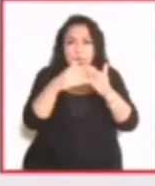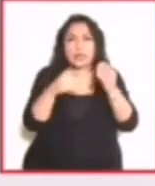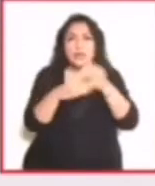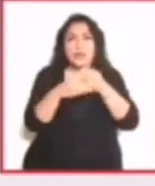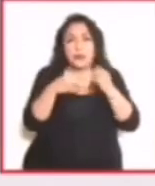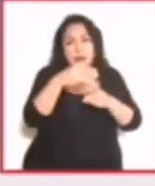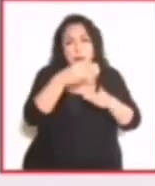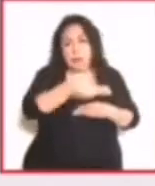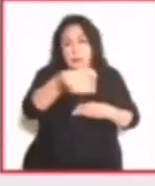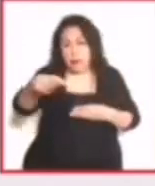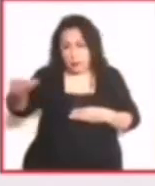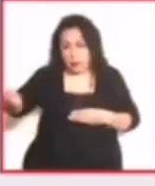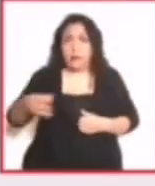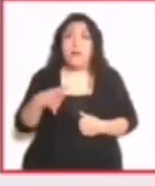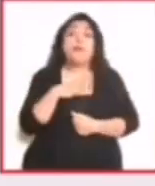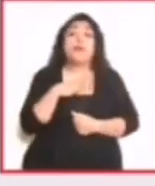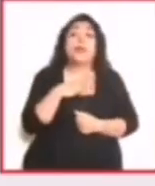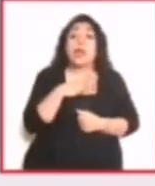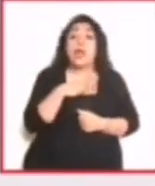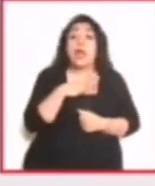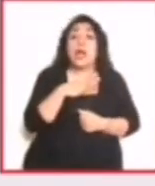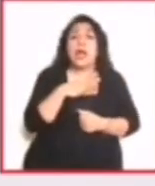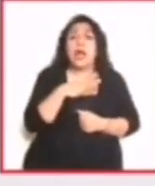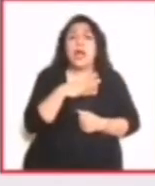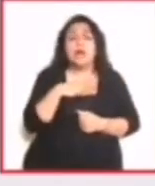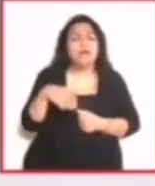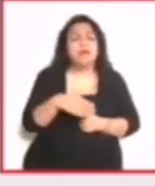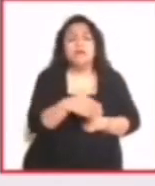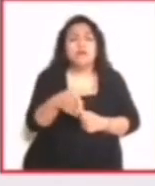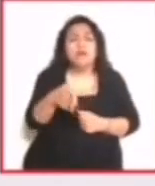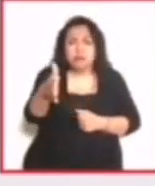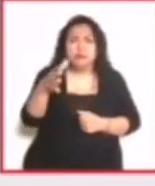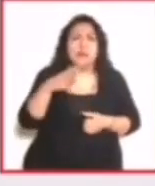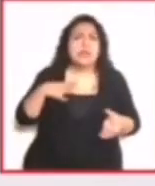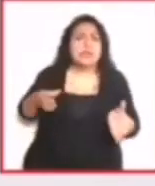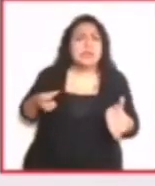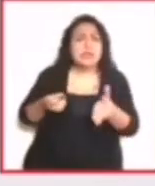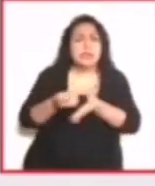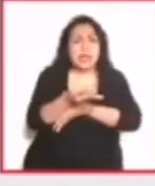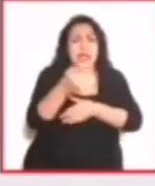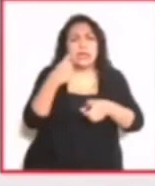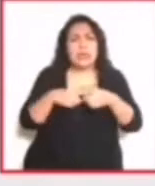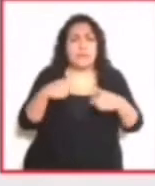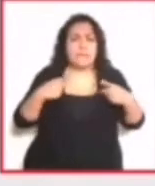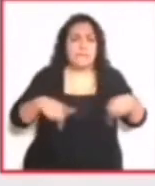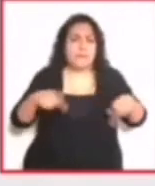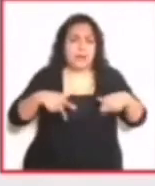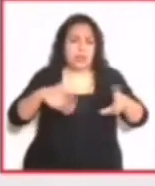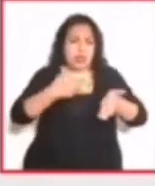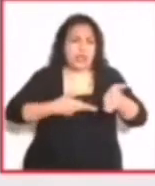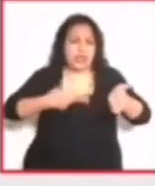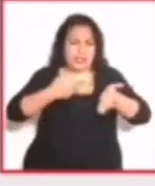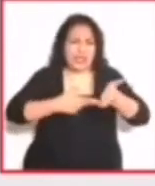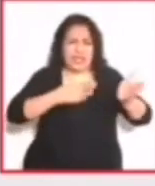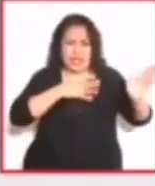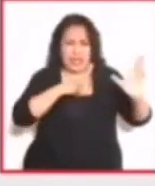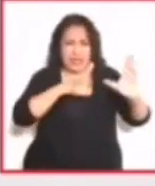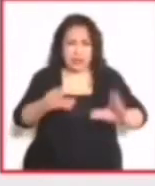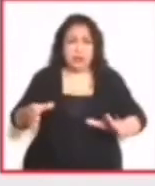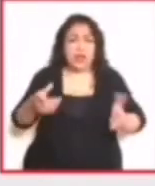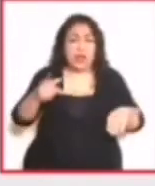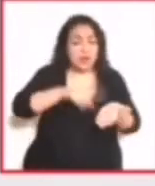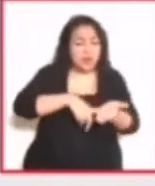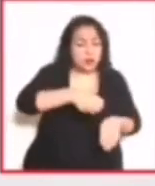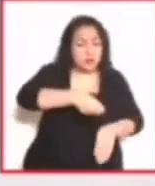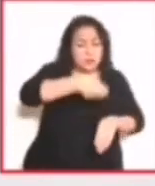hay una ruta en la que saldrá las y los talleristas con un kit de material que